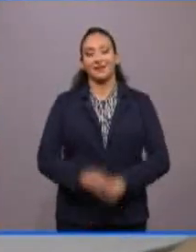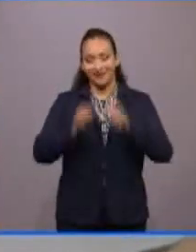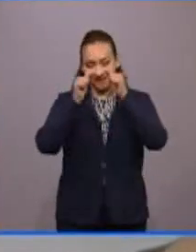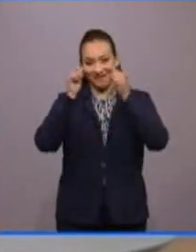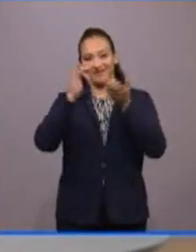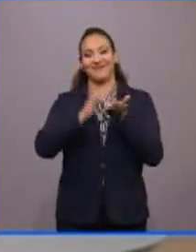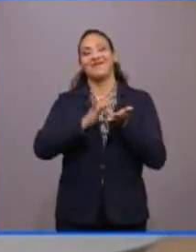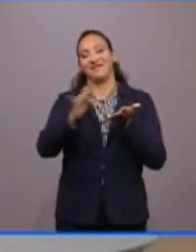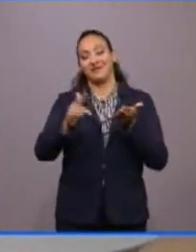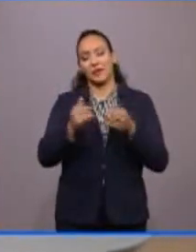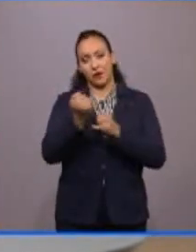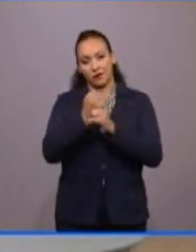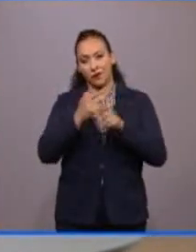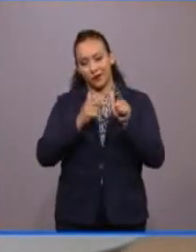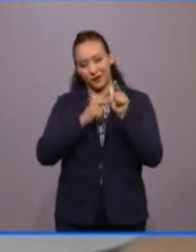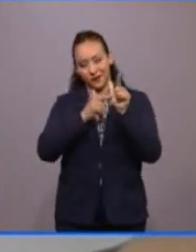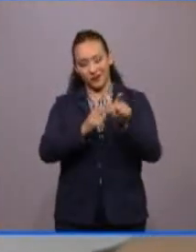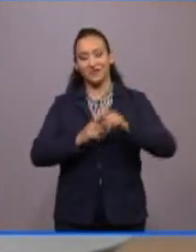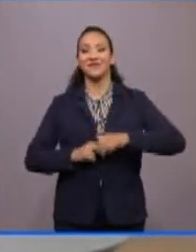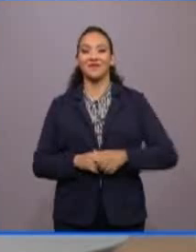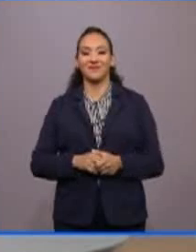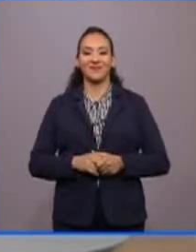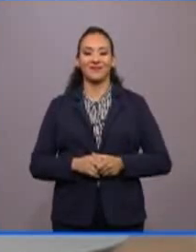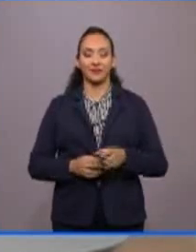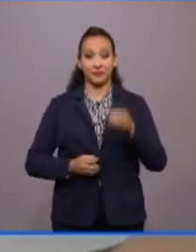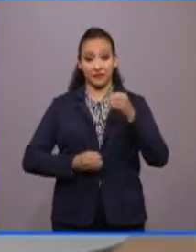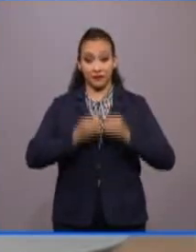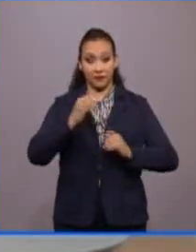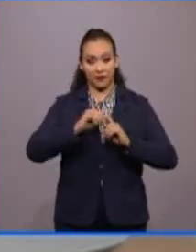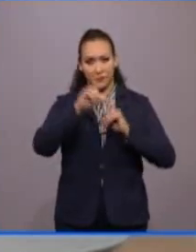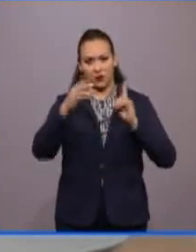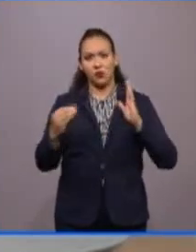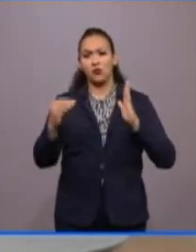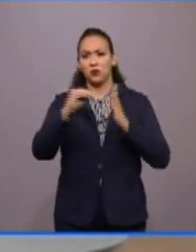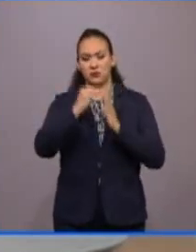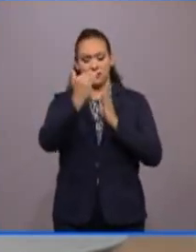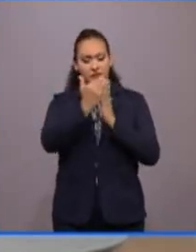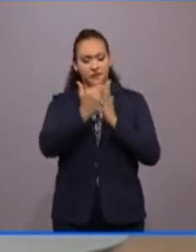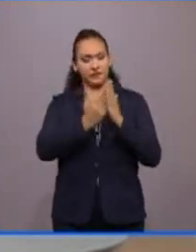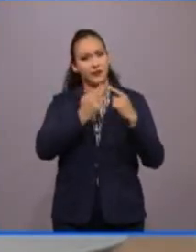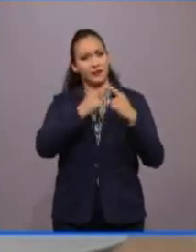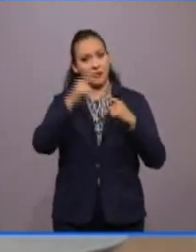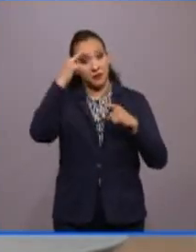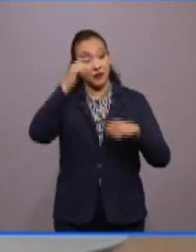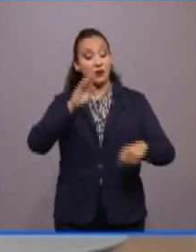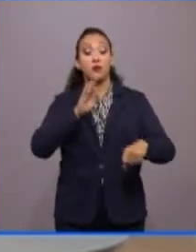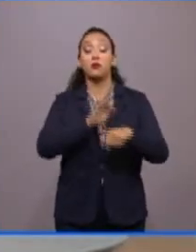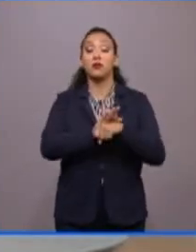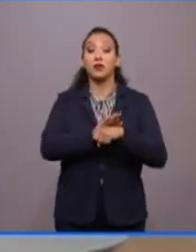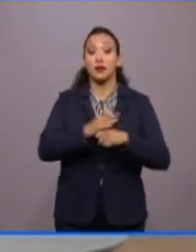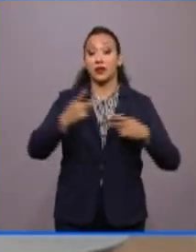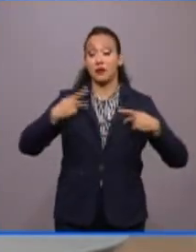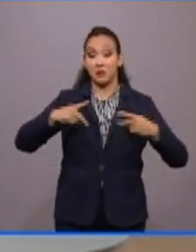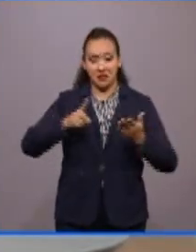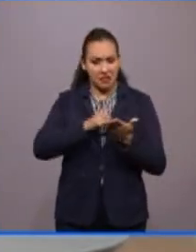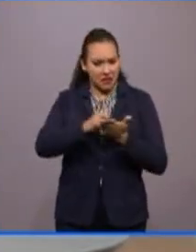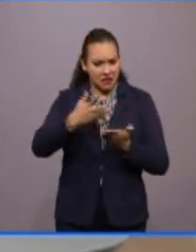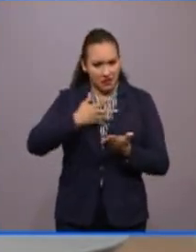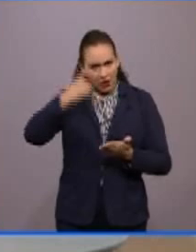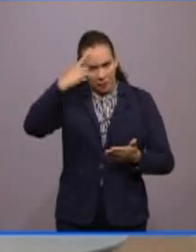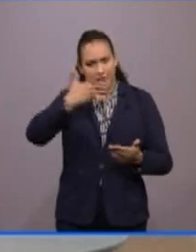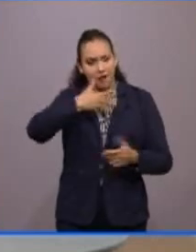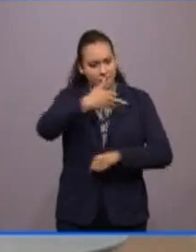Gracias por continuar con nosotros. Vamos a la información. La Suprema Corte ha establecido diversos criterios que protegen el derecho a la familia en México